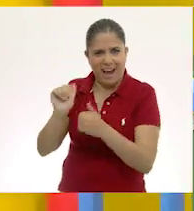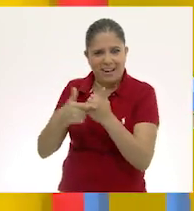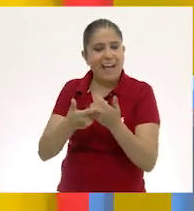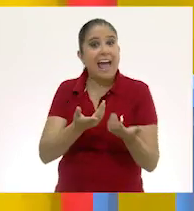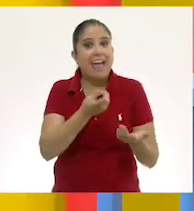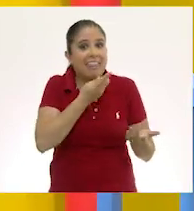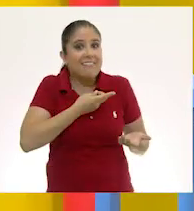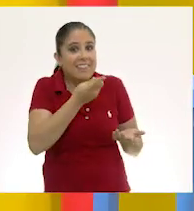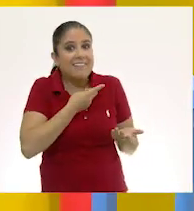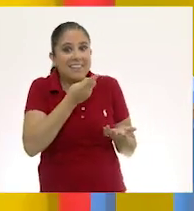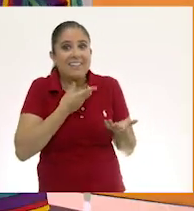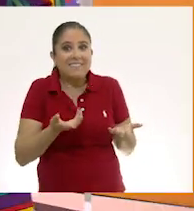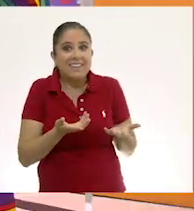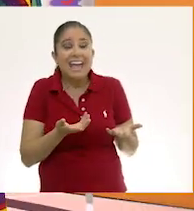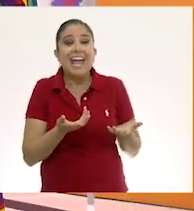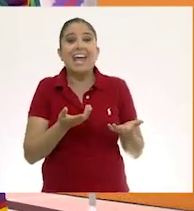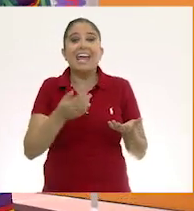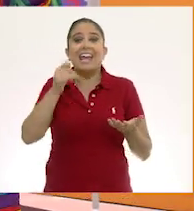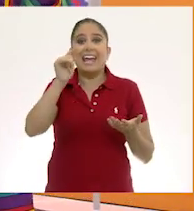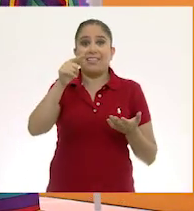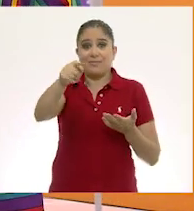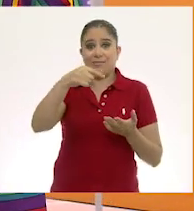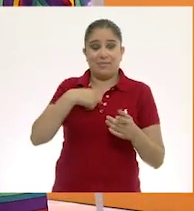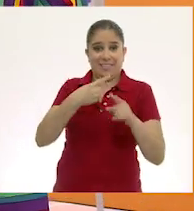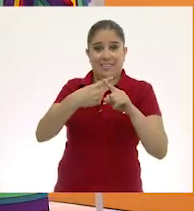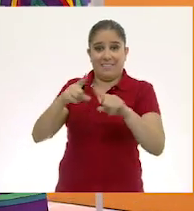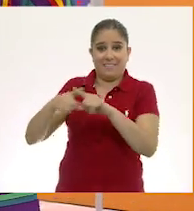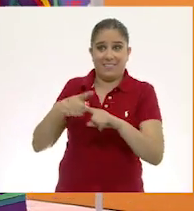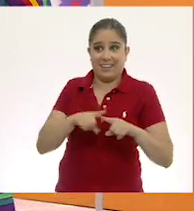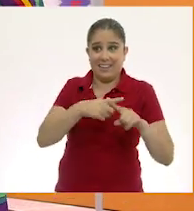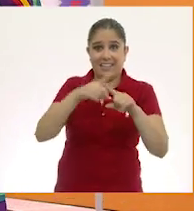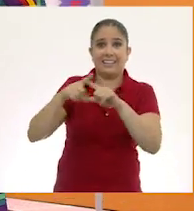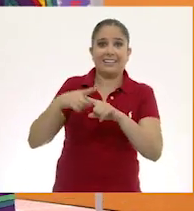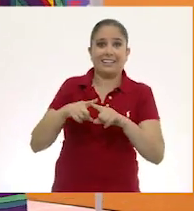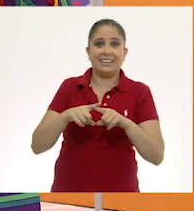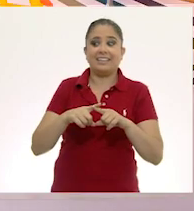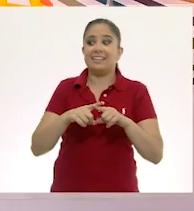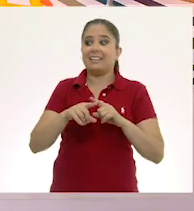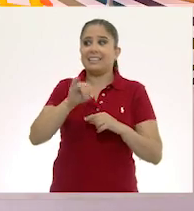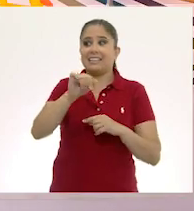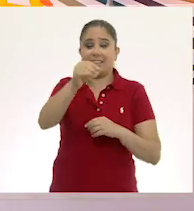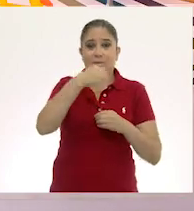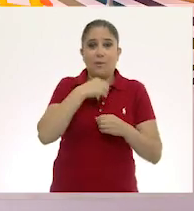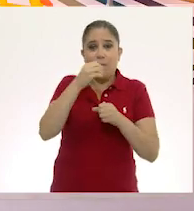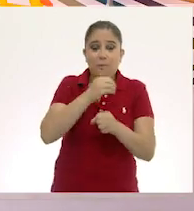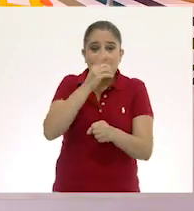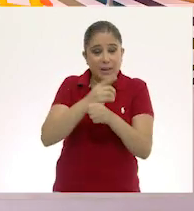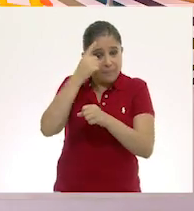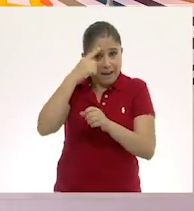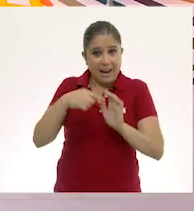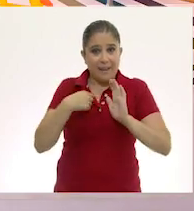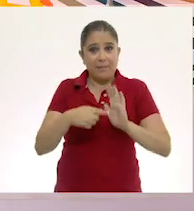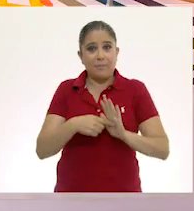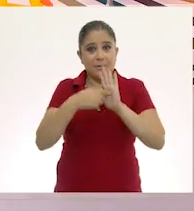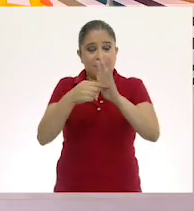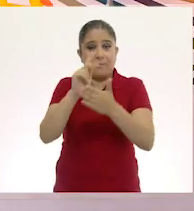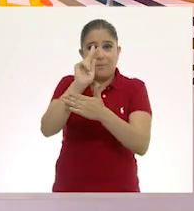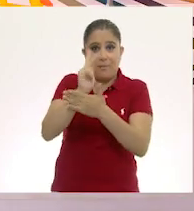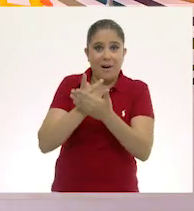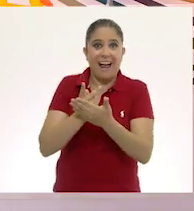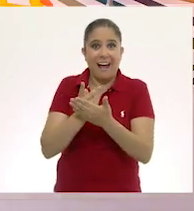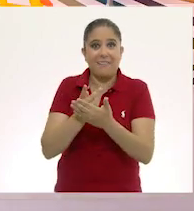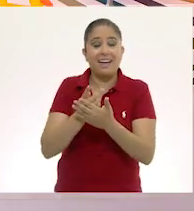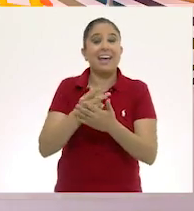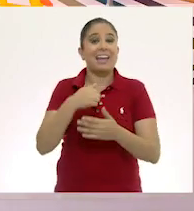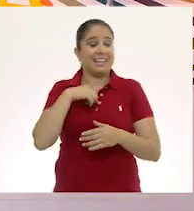dime. ¿Qué tal si hoy hacemos diferente el programa? ¿Diferente? ¿Qué tal si, dame la oportunidad de presentar hoy el programa? Ah. El otro día me